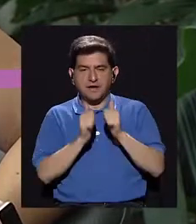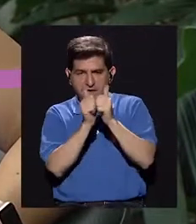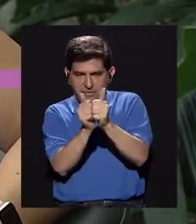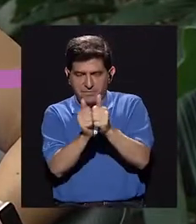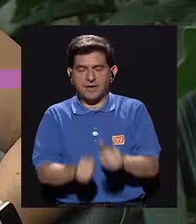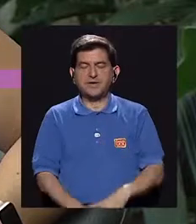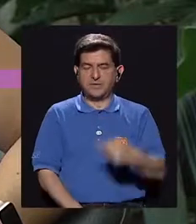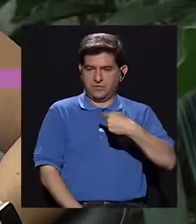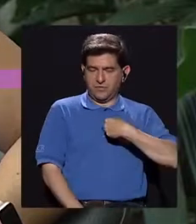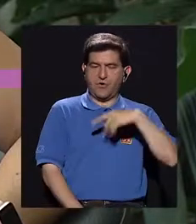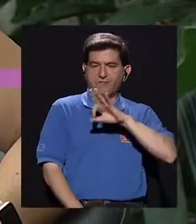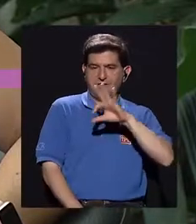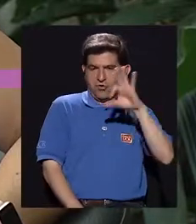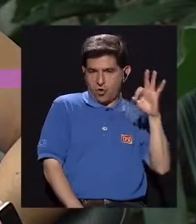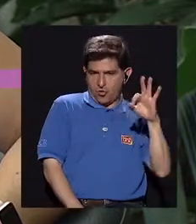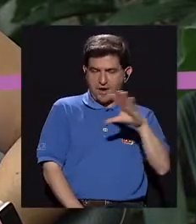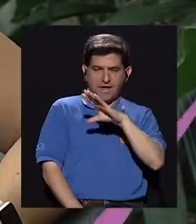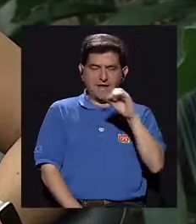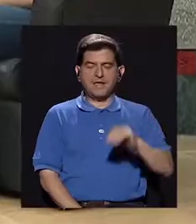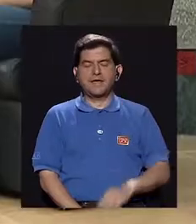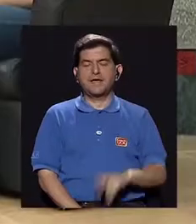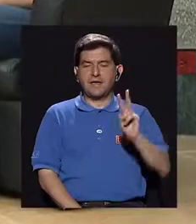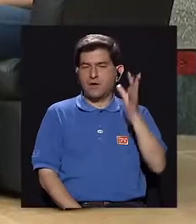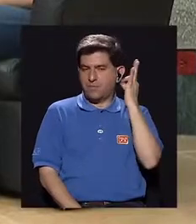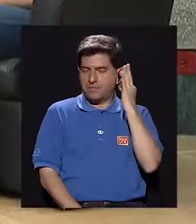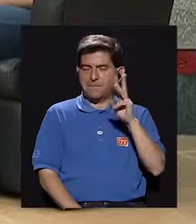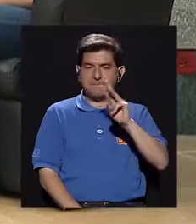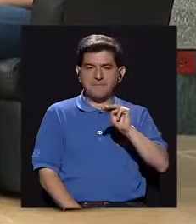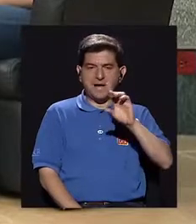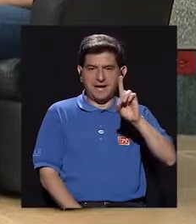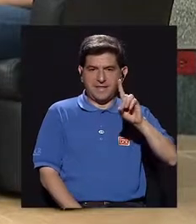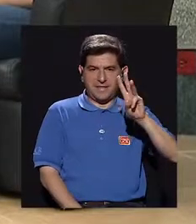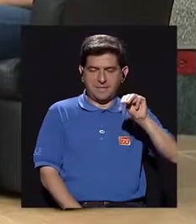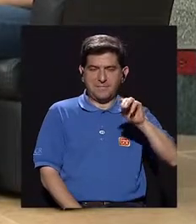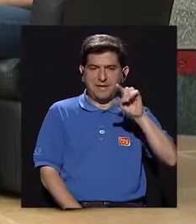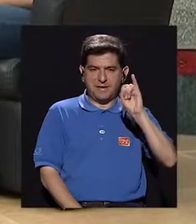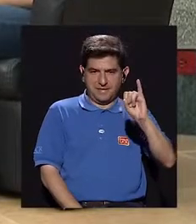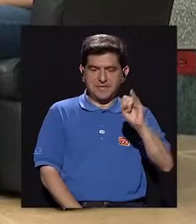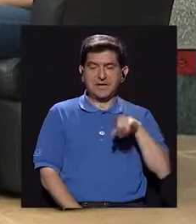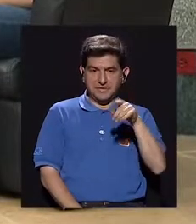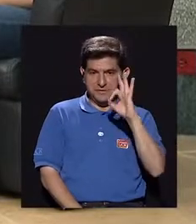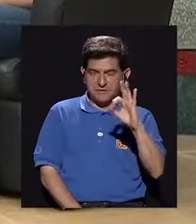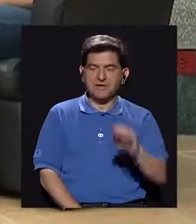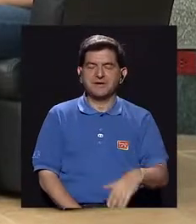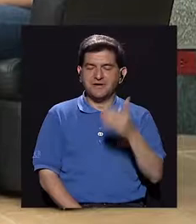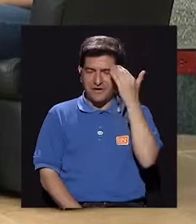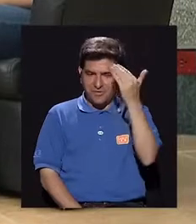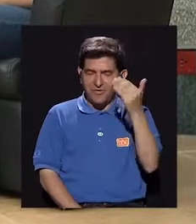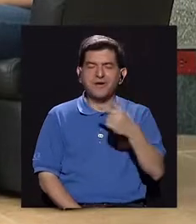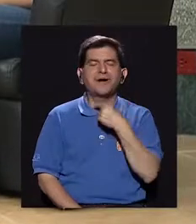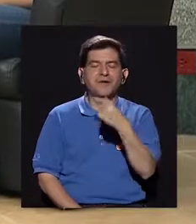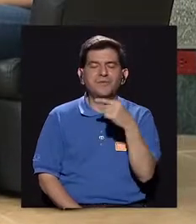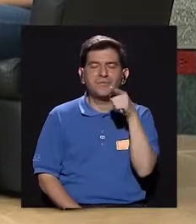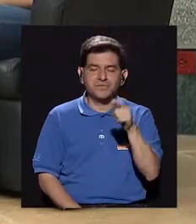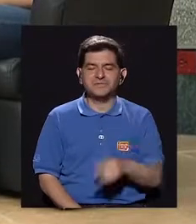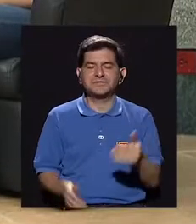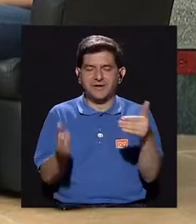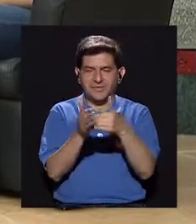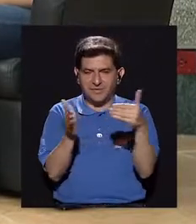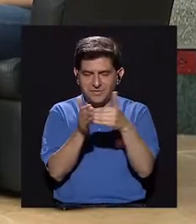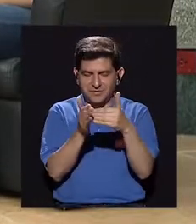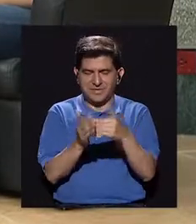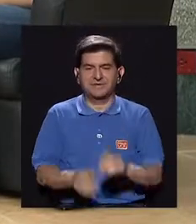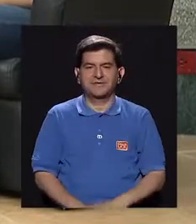les acompañaremos su servidora Fabiola Fernández y mi compañera María del Mar Izaguirre. ¿Cómo estás, María del Mar? Hola, también un placer estar aquí con